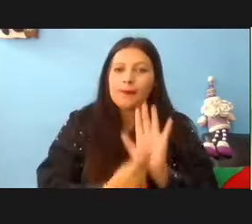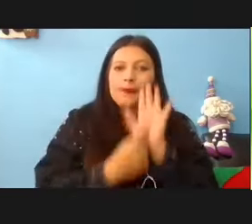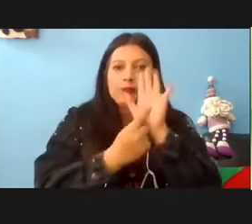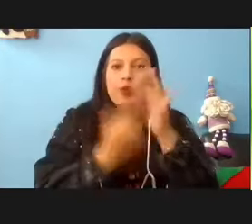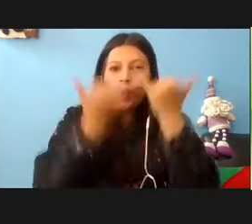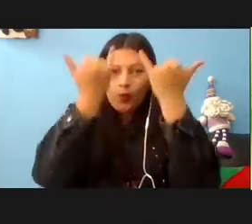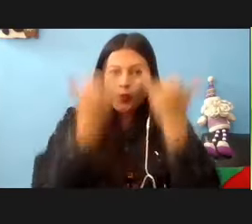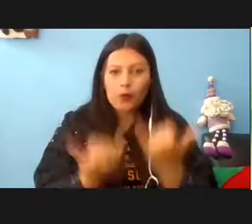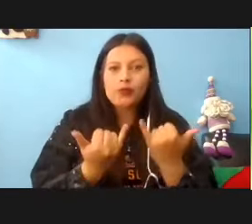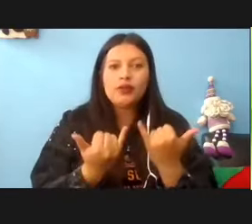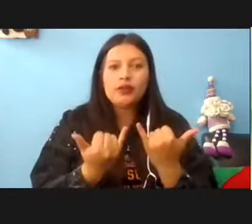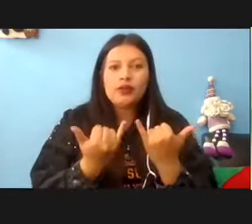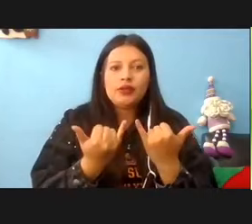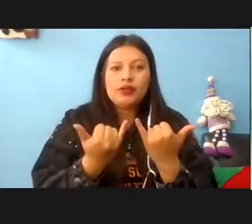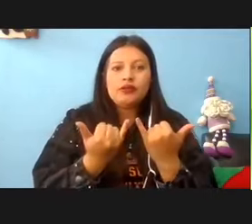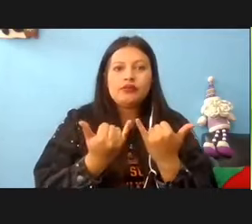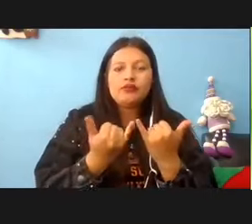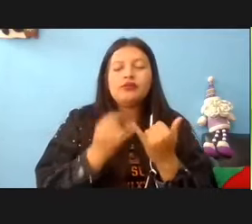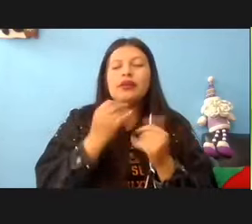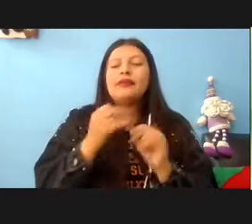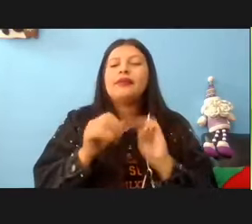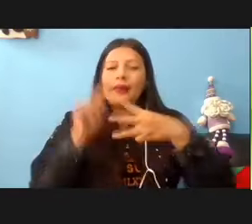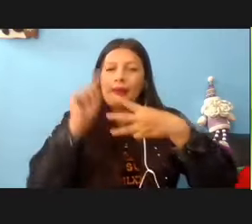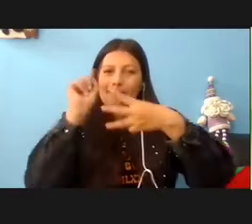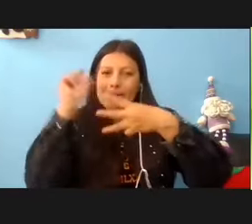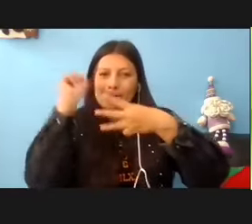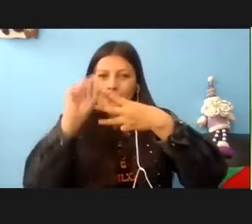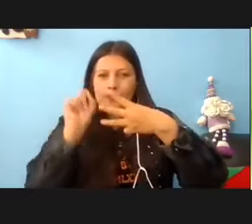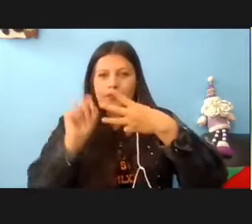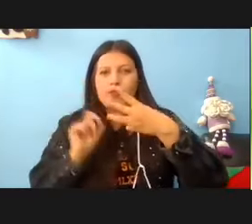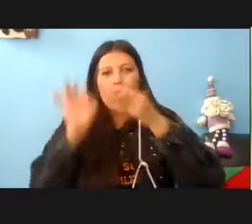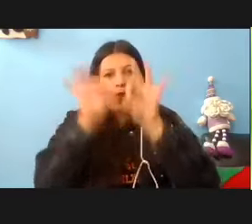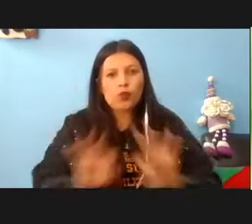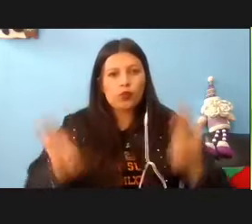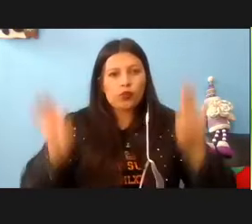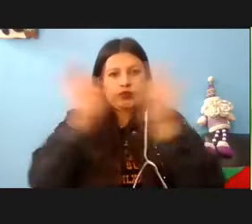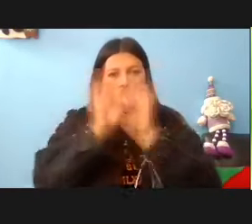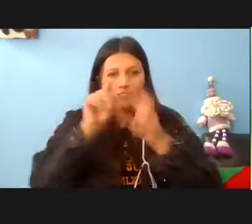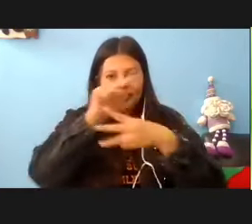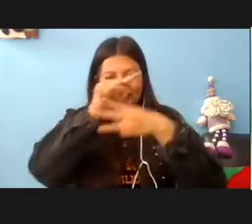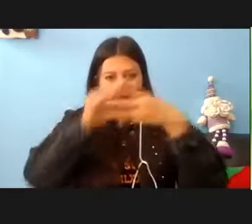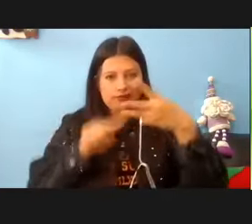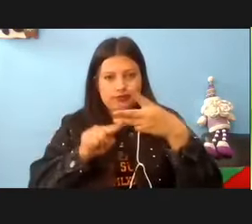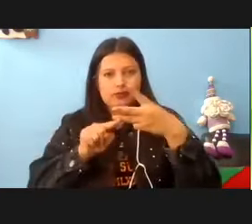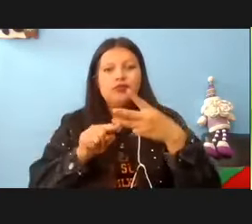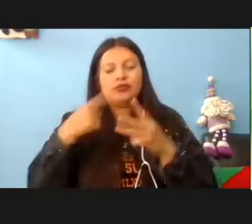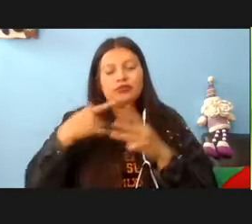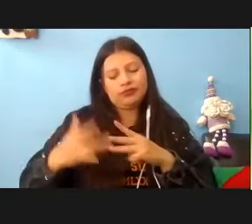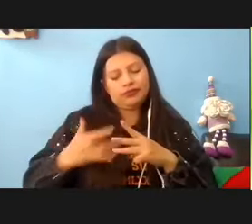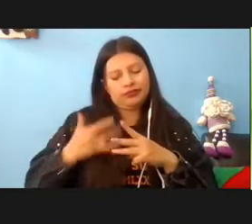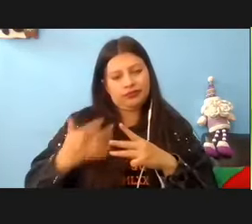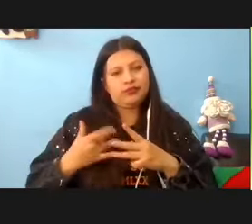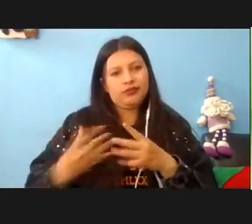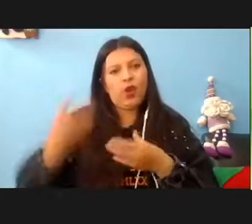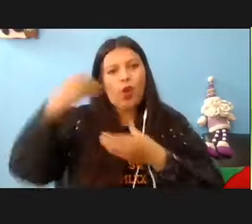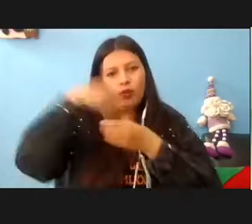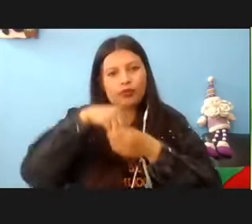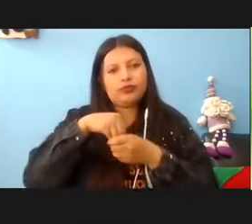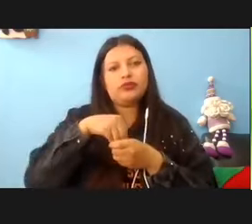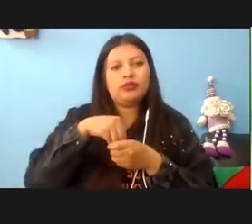hoy estos 3 puntos importantes que hemos considerado dentro